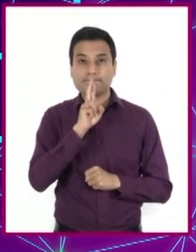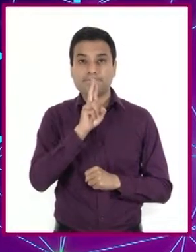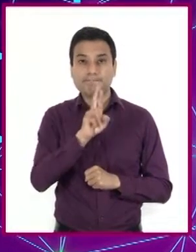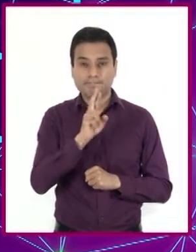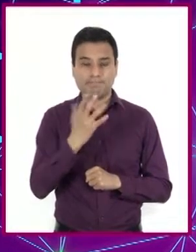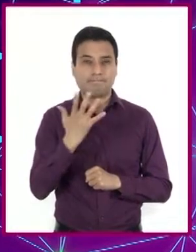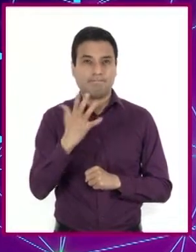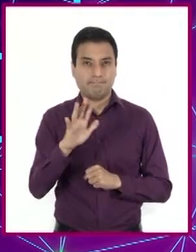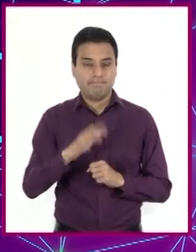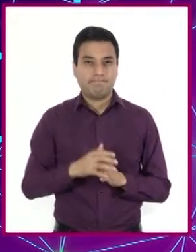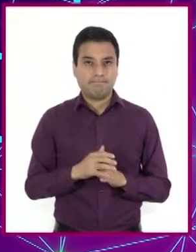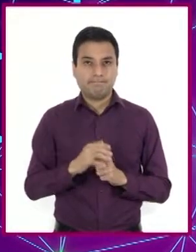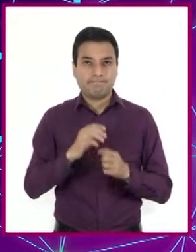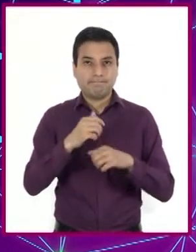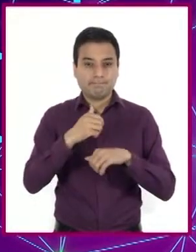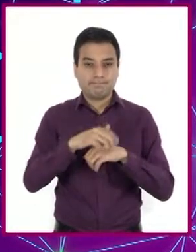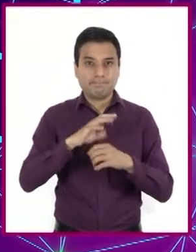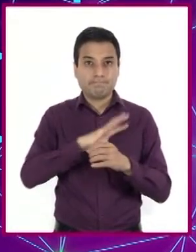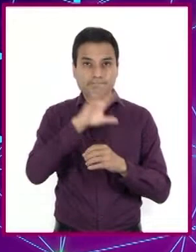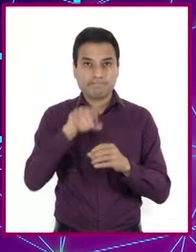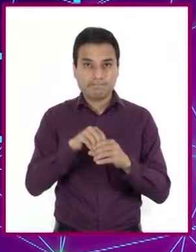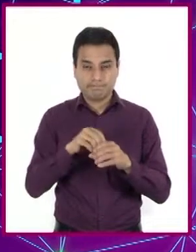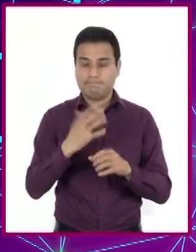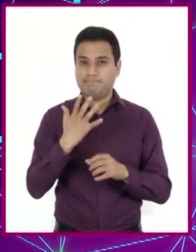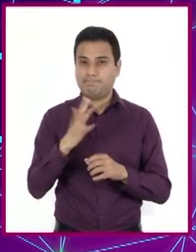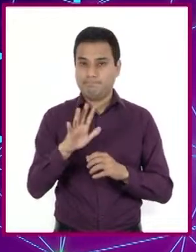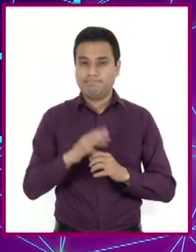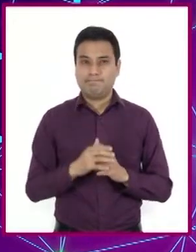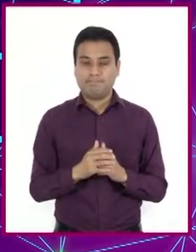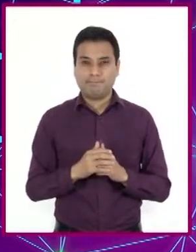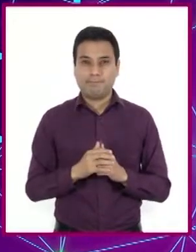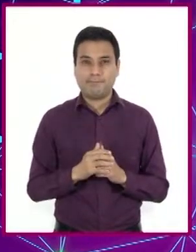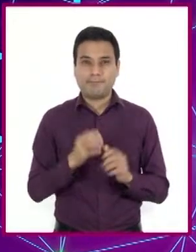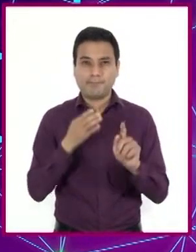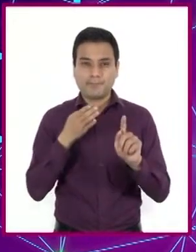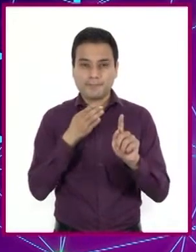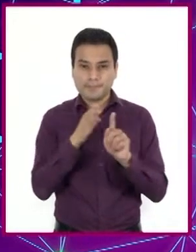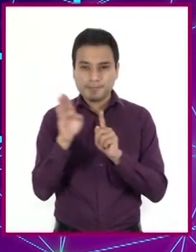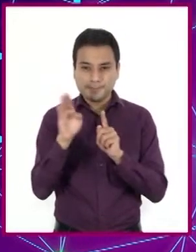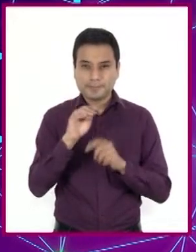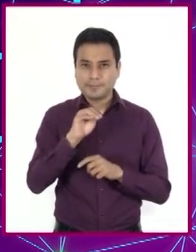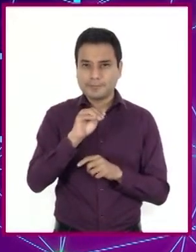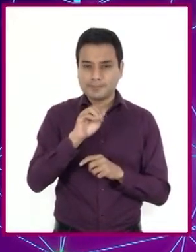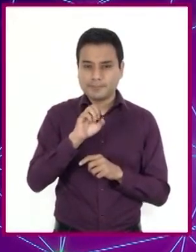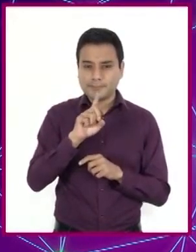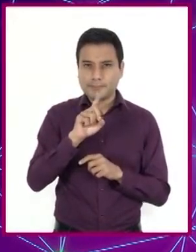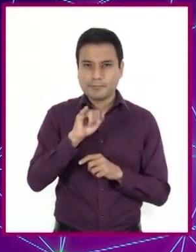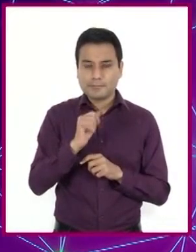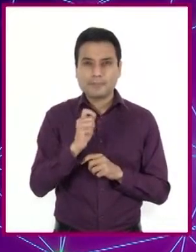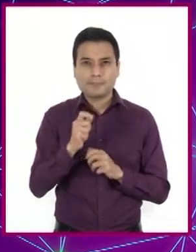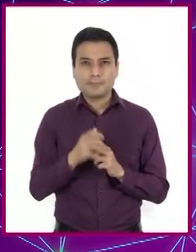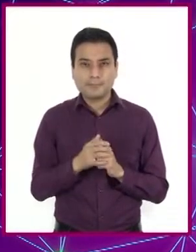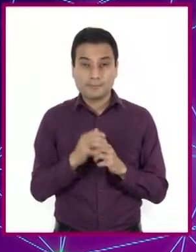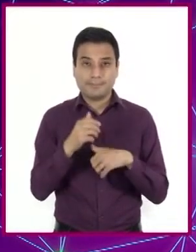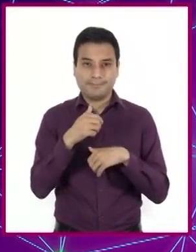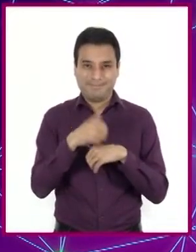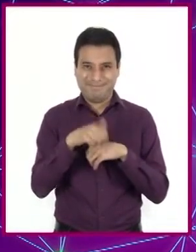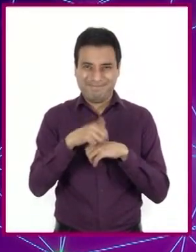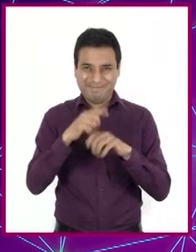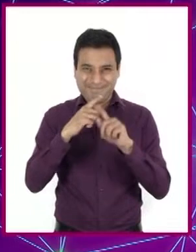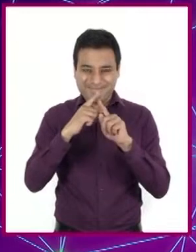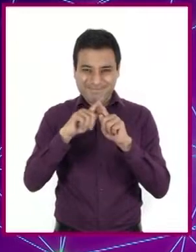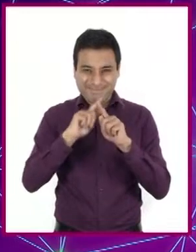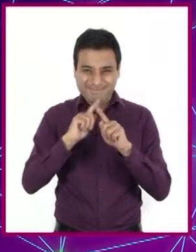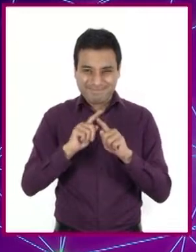y su valor absoluto es 10. La desviación media es el promedio de estas distancias, es